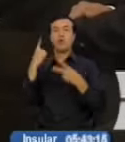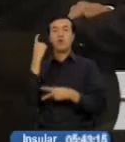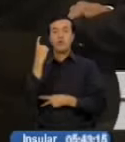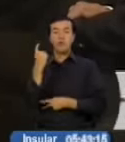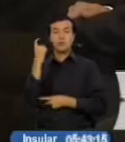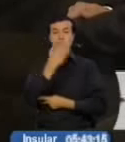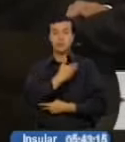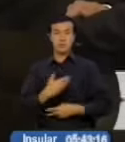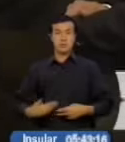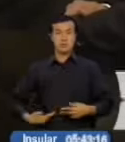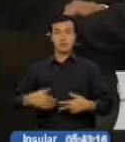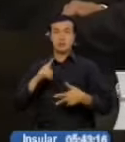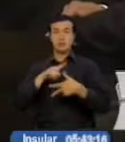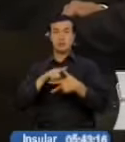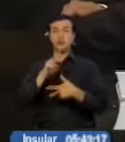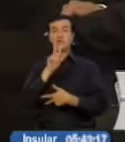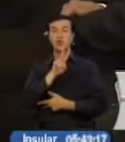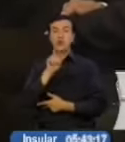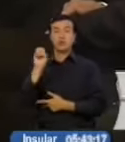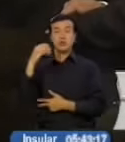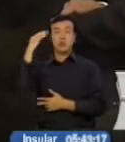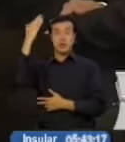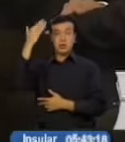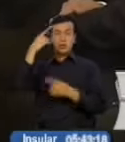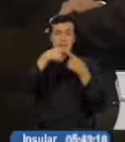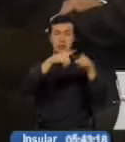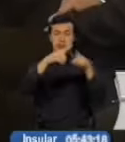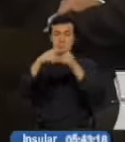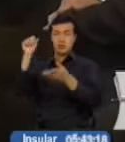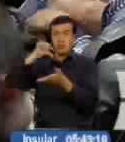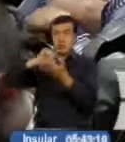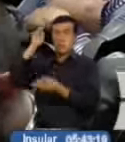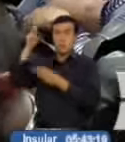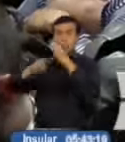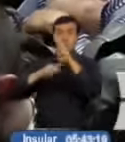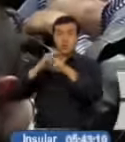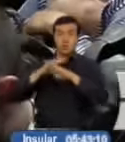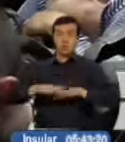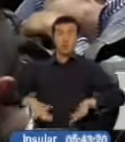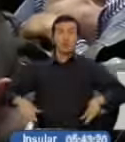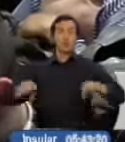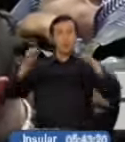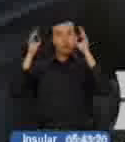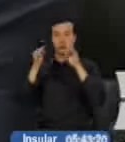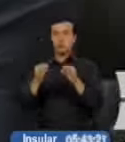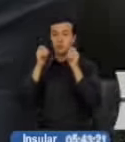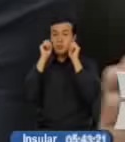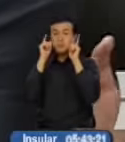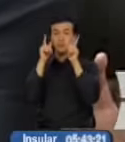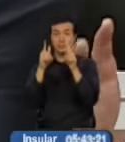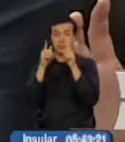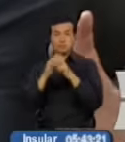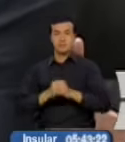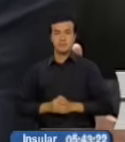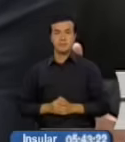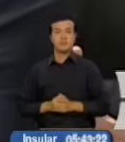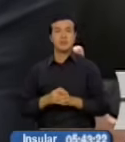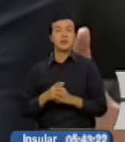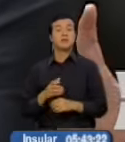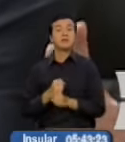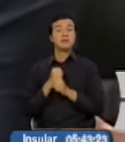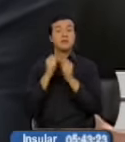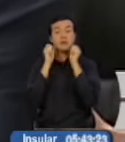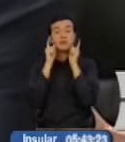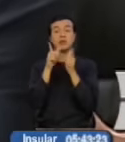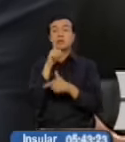jefes de Estado, así como 200 alcaldes de diferentes ciudades del mundo, tendrán la debida custodia. Vamos a tener una seguridad especial